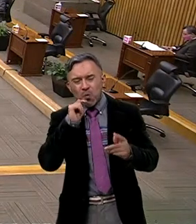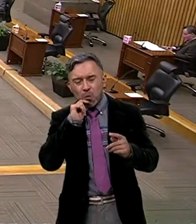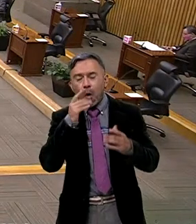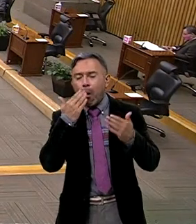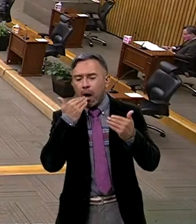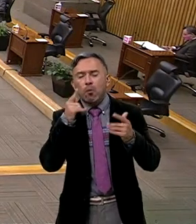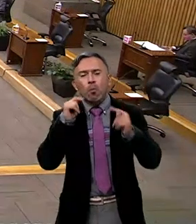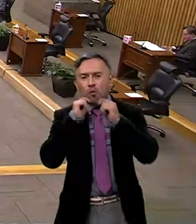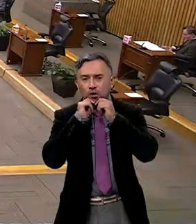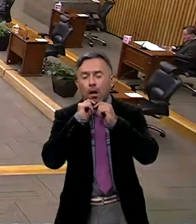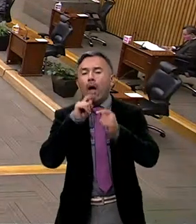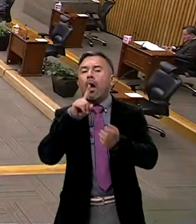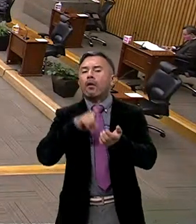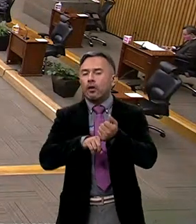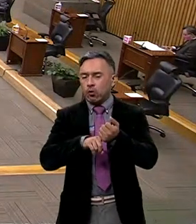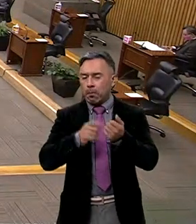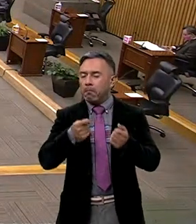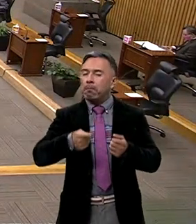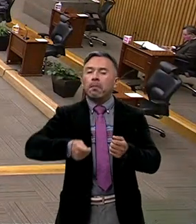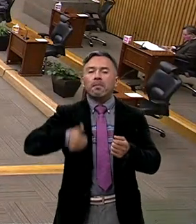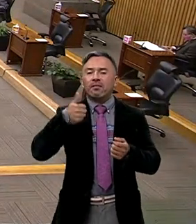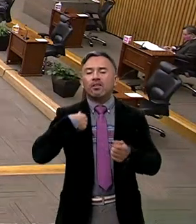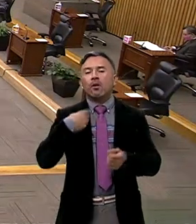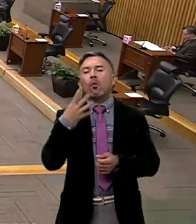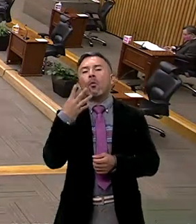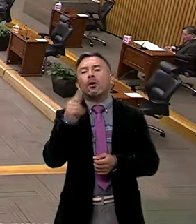la cuarta transformación